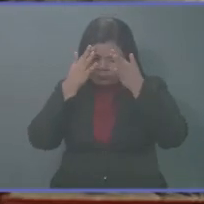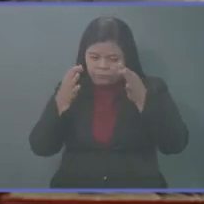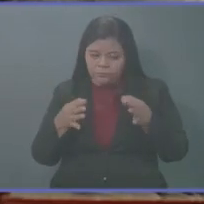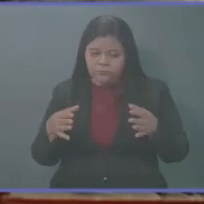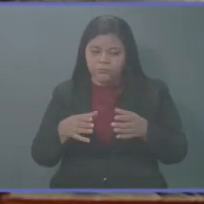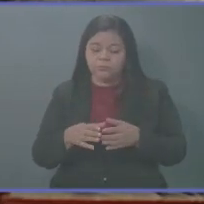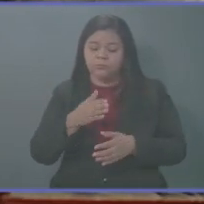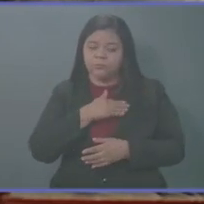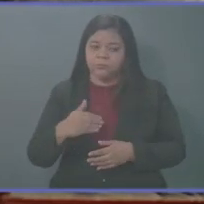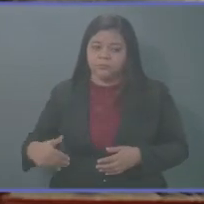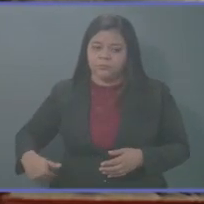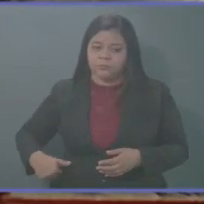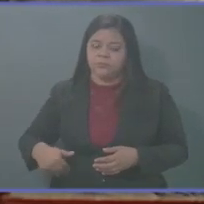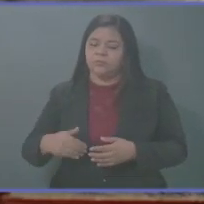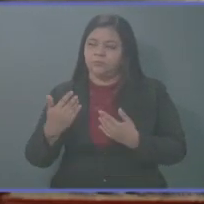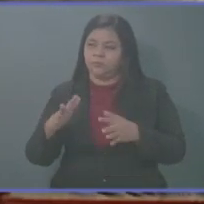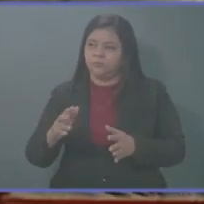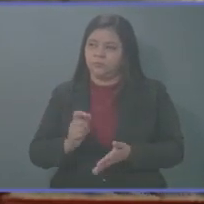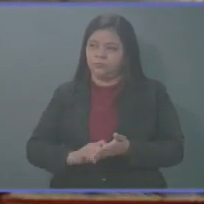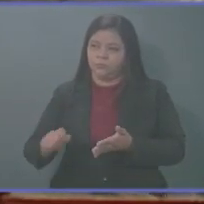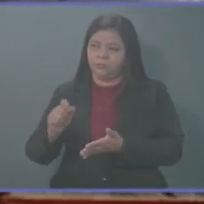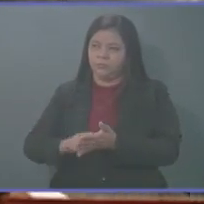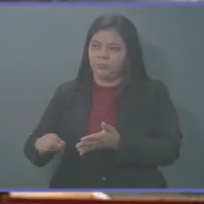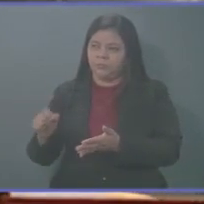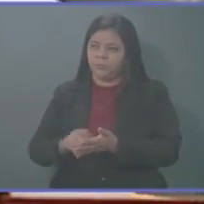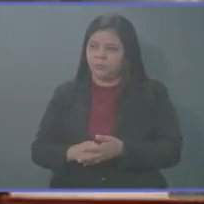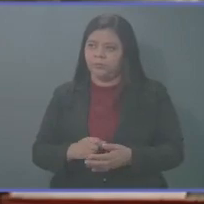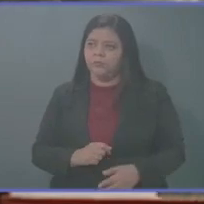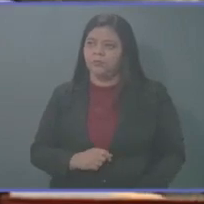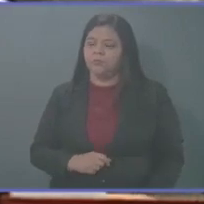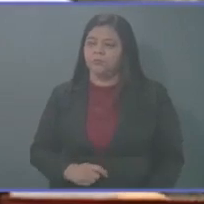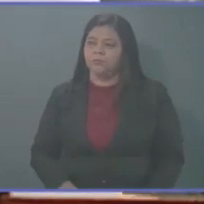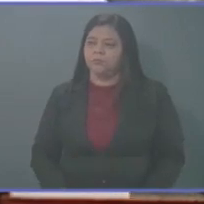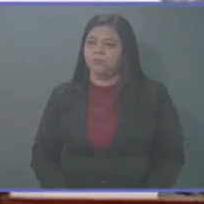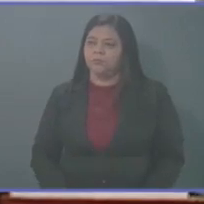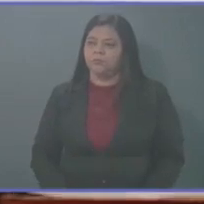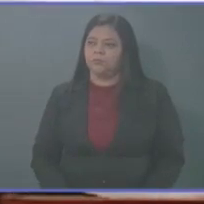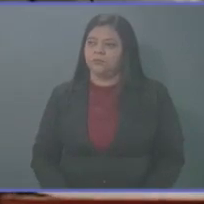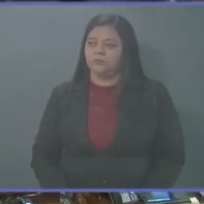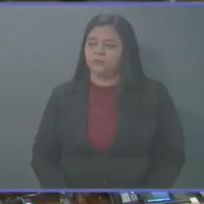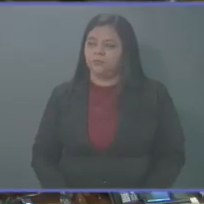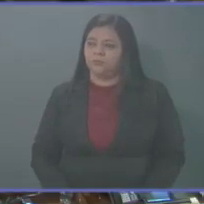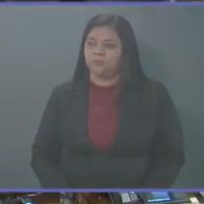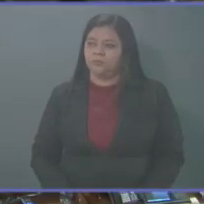de la Asamblea, y tiene las firmas requeridas para ello.